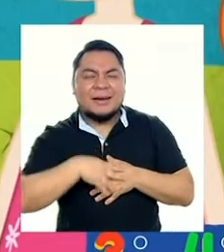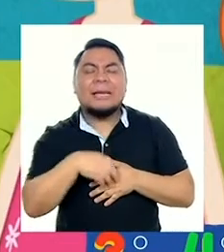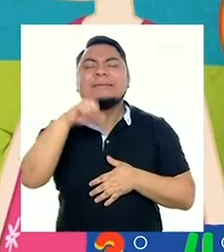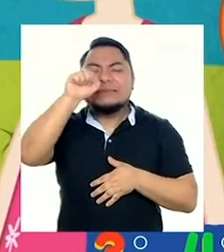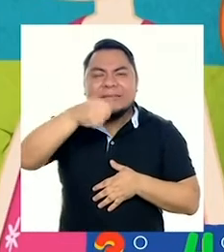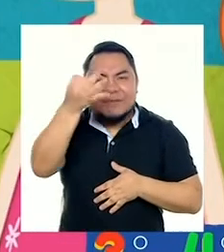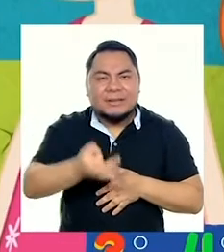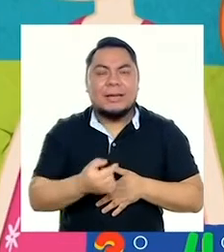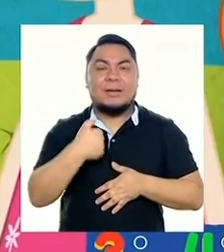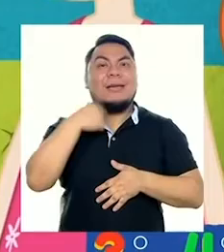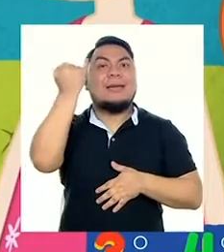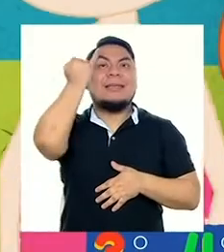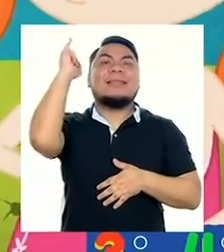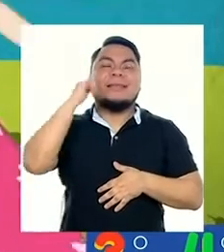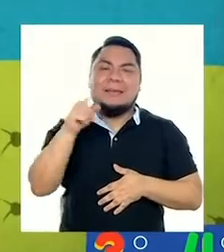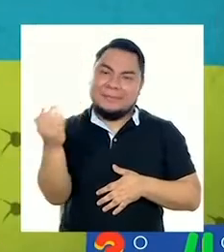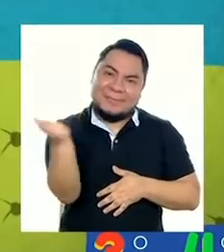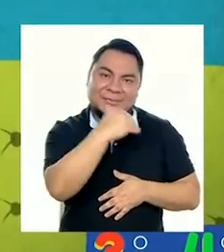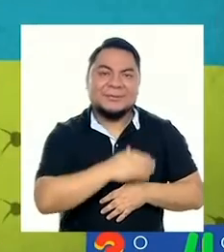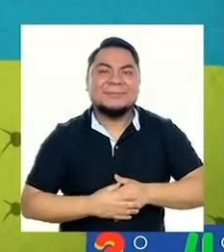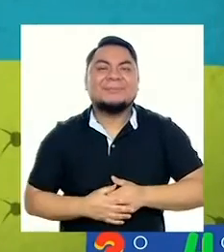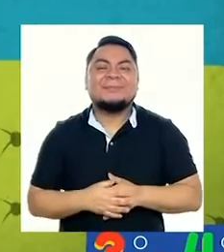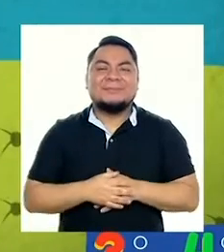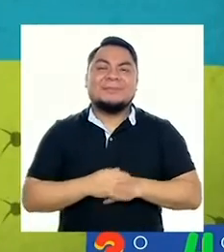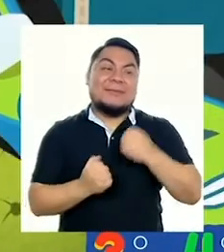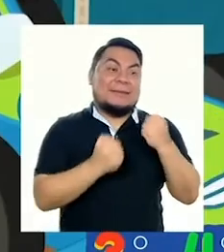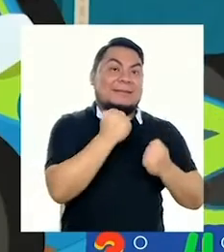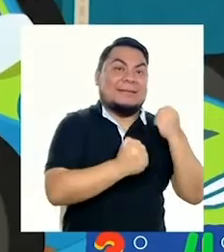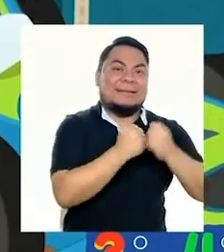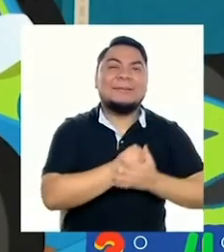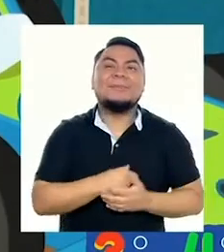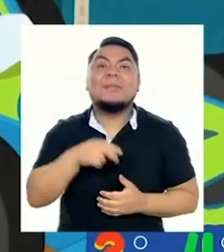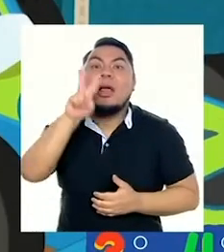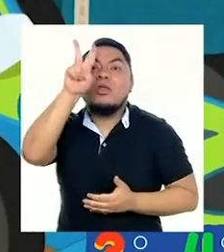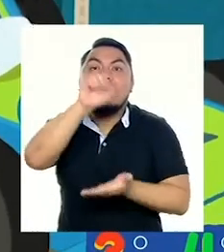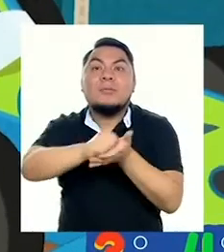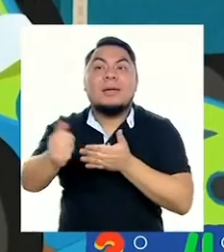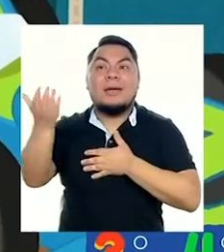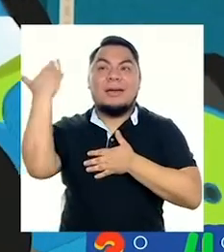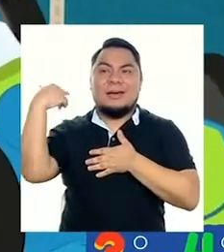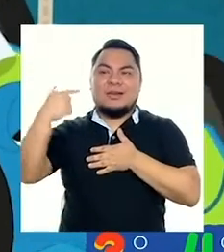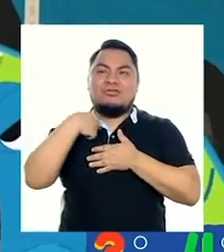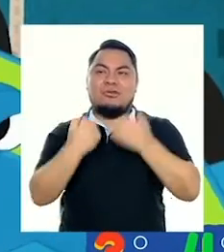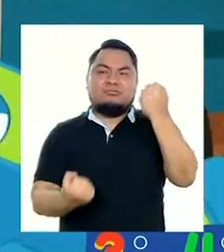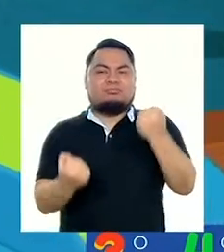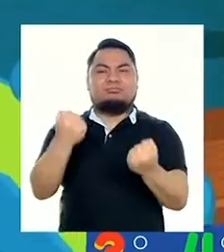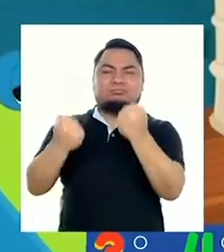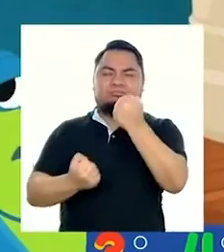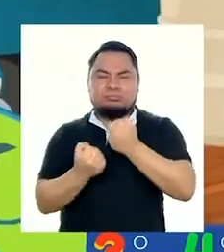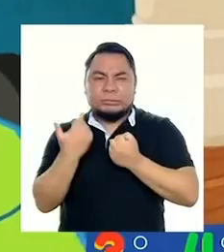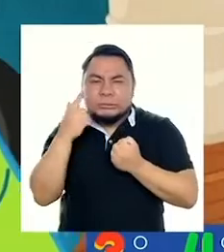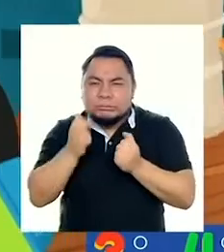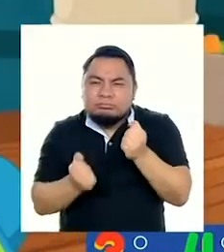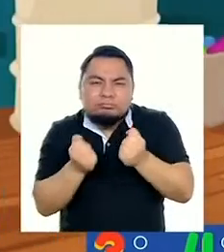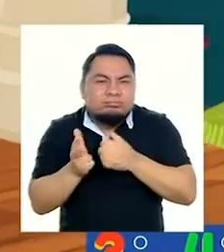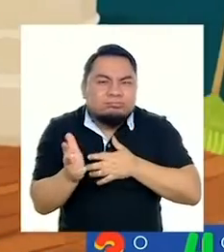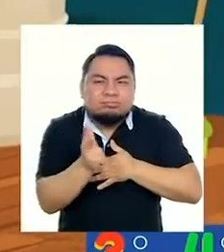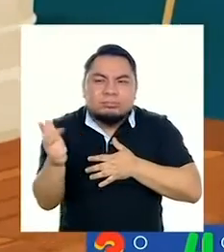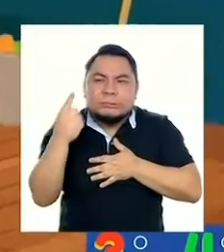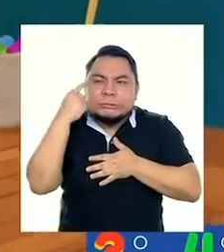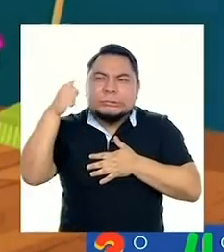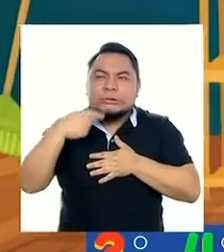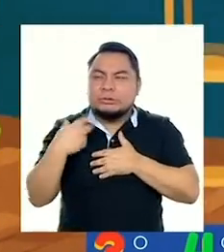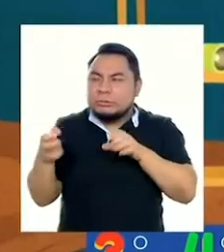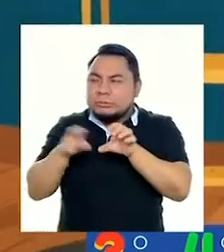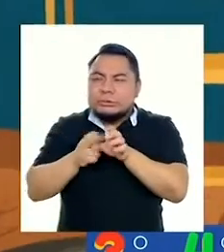seguro. Tengo una idea. Síganme. Hace 2 meses gané una carrera en Mónaco. Una vez me tocó llevar a un futbolista que tenía que